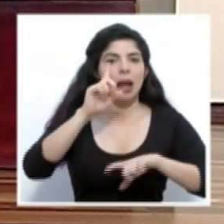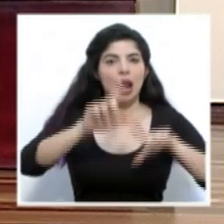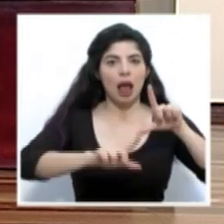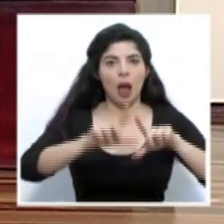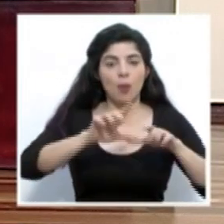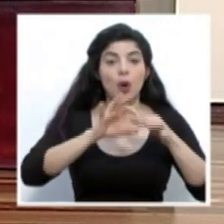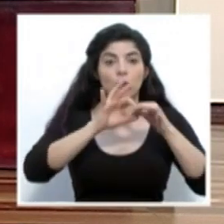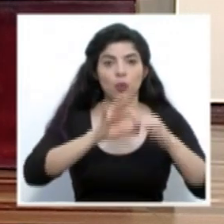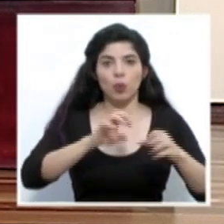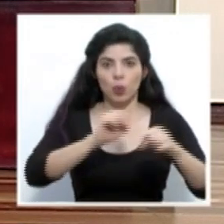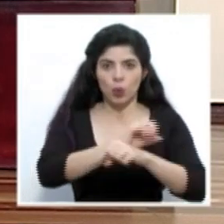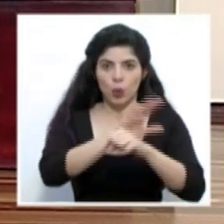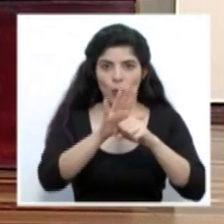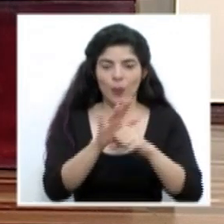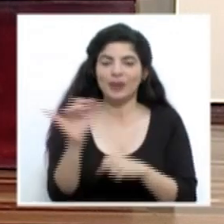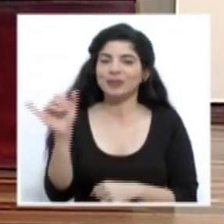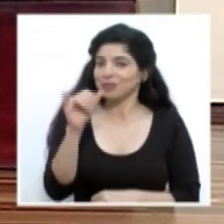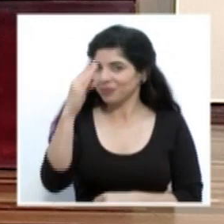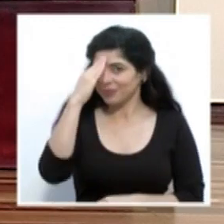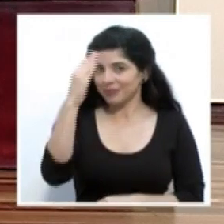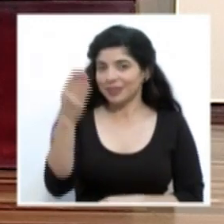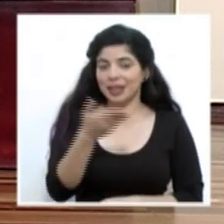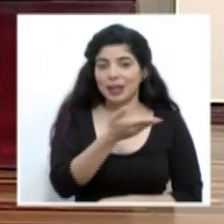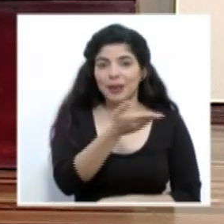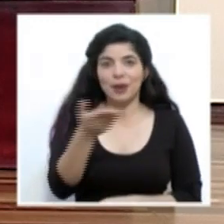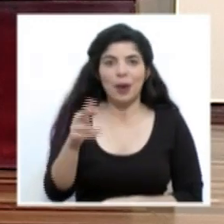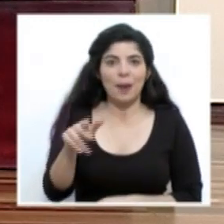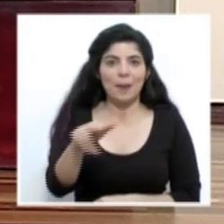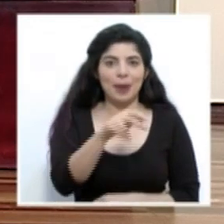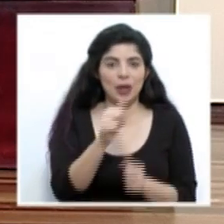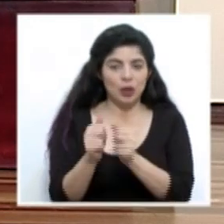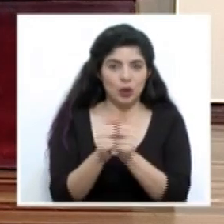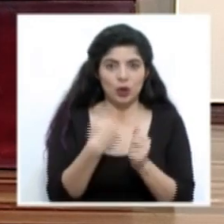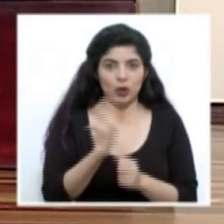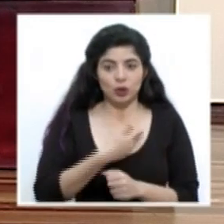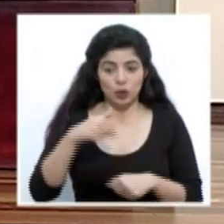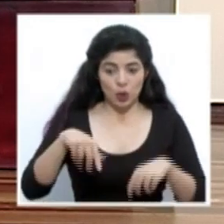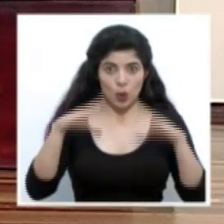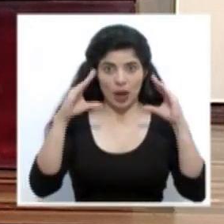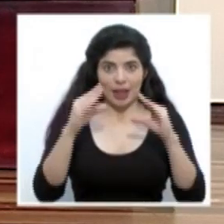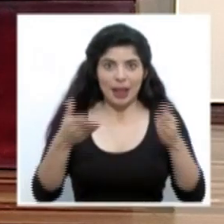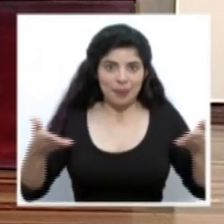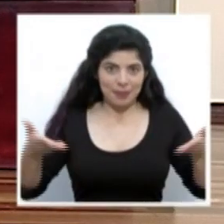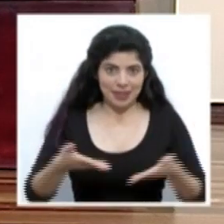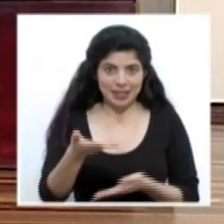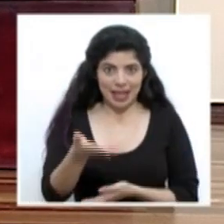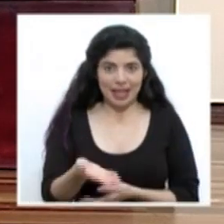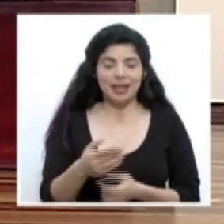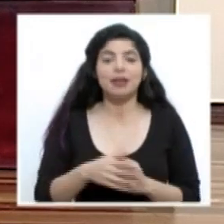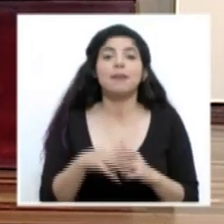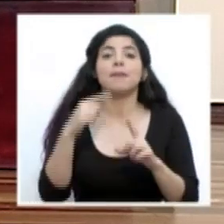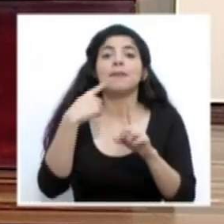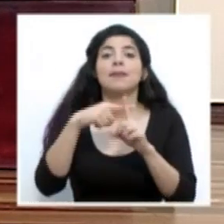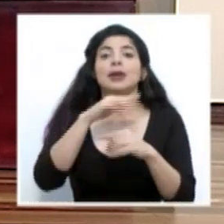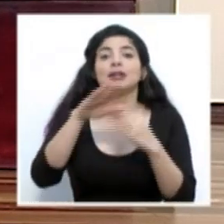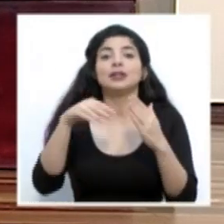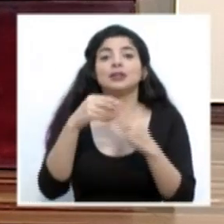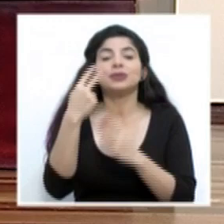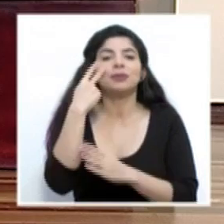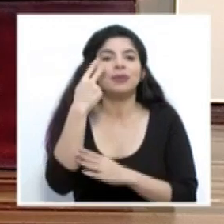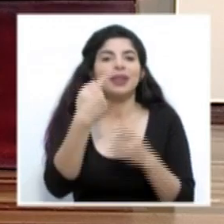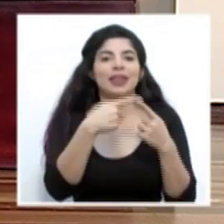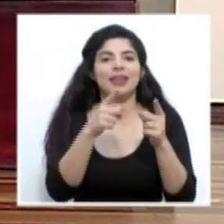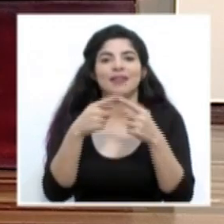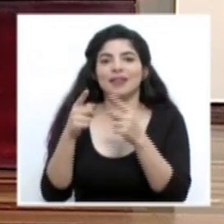para COVID-19. Saludamos también a las y los colegas que nos acompañan esta tarde de manera presencial y a quienes nos siguen por los